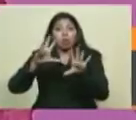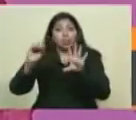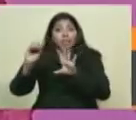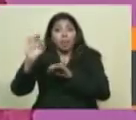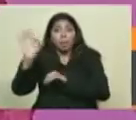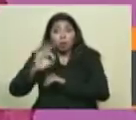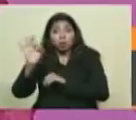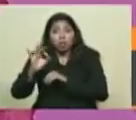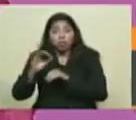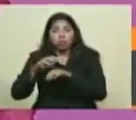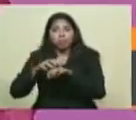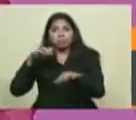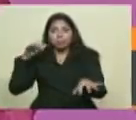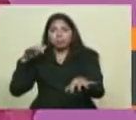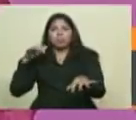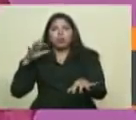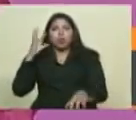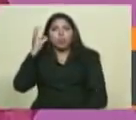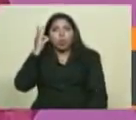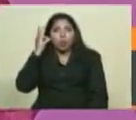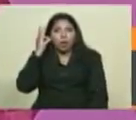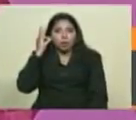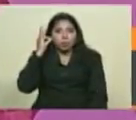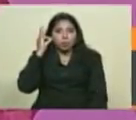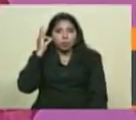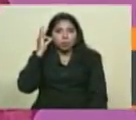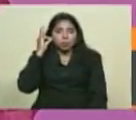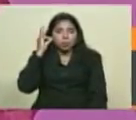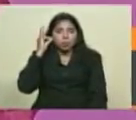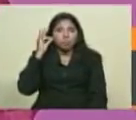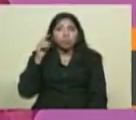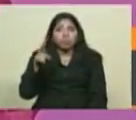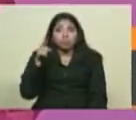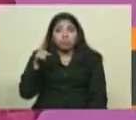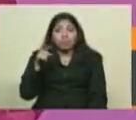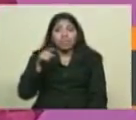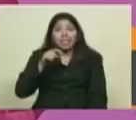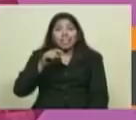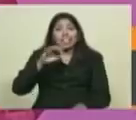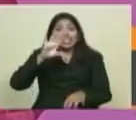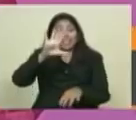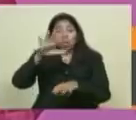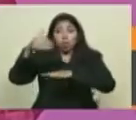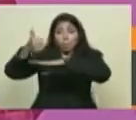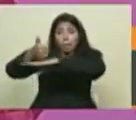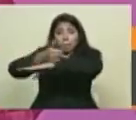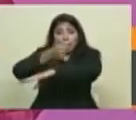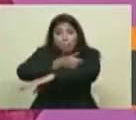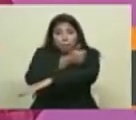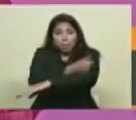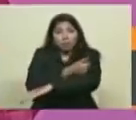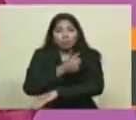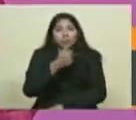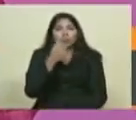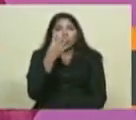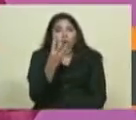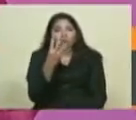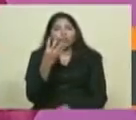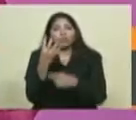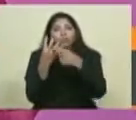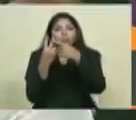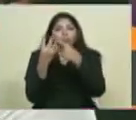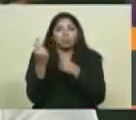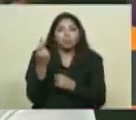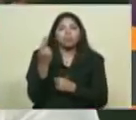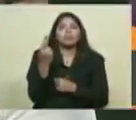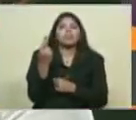80% son mujeres. De cinco directivos, de cinco rectores, cuatro son rectoras.